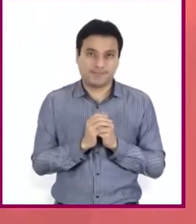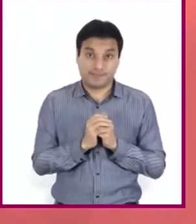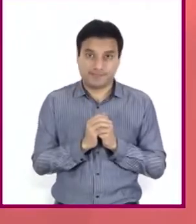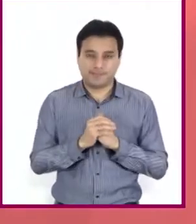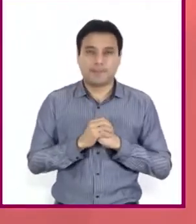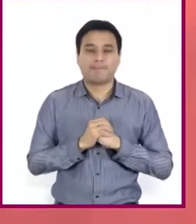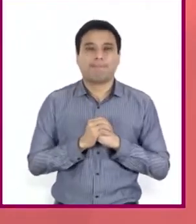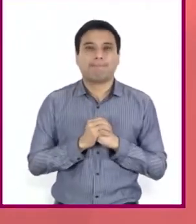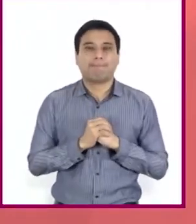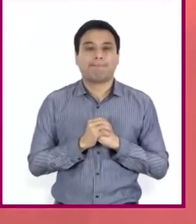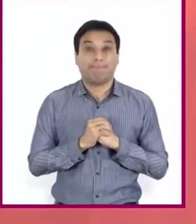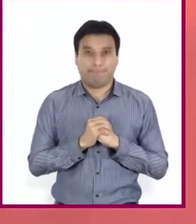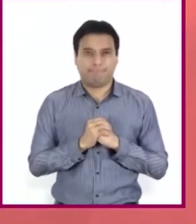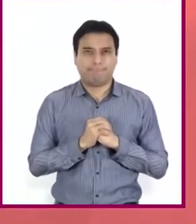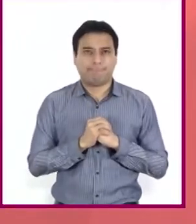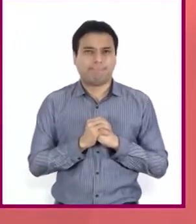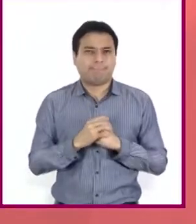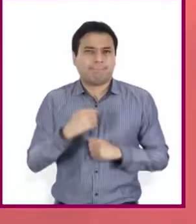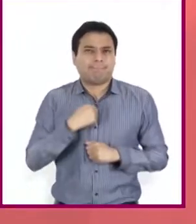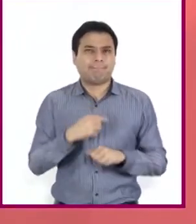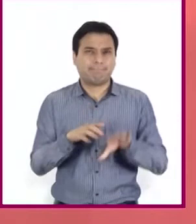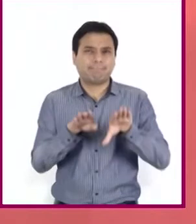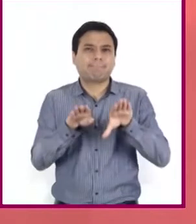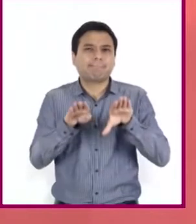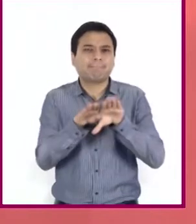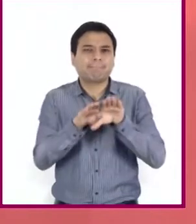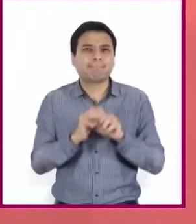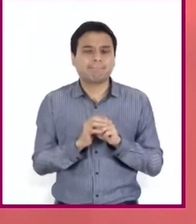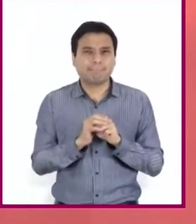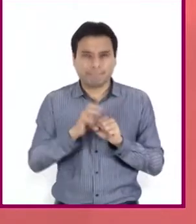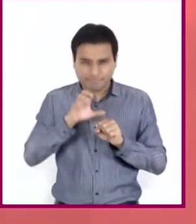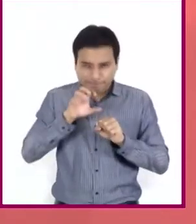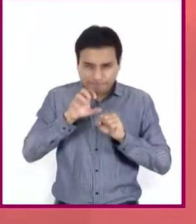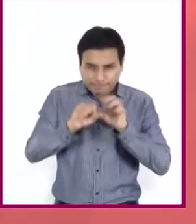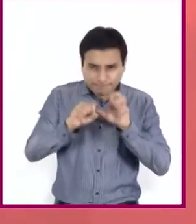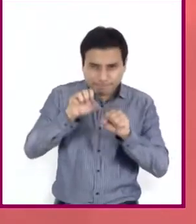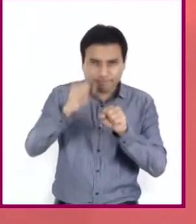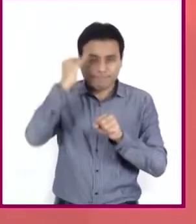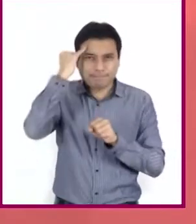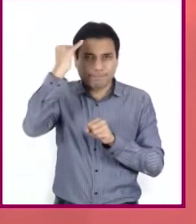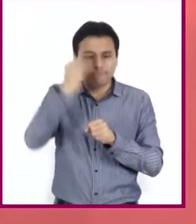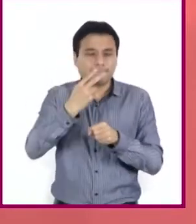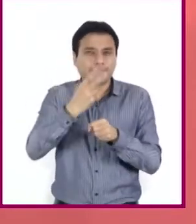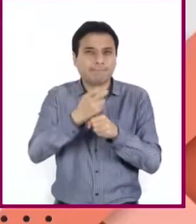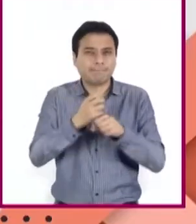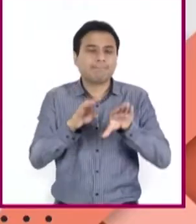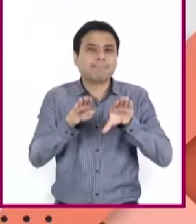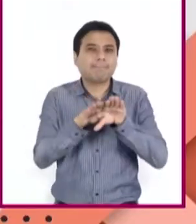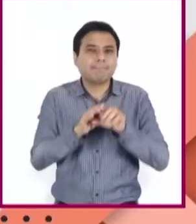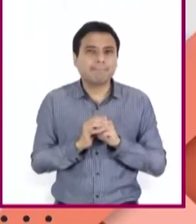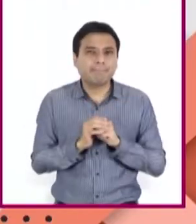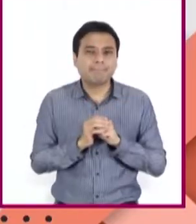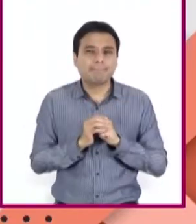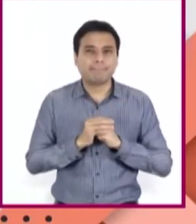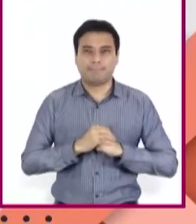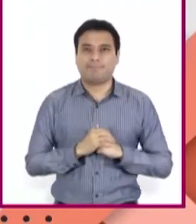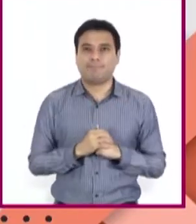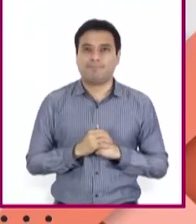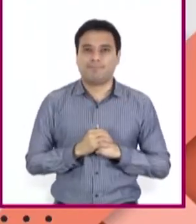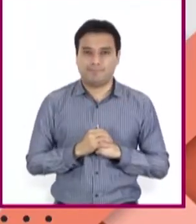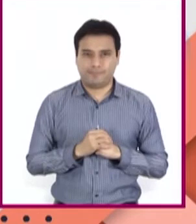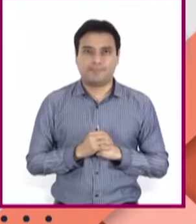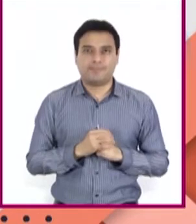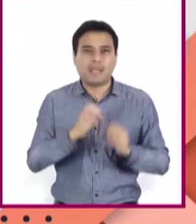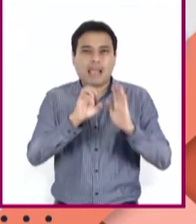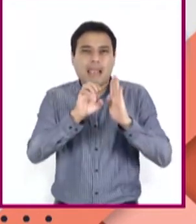las estrategias que pueden utilizar para reconocer las ideas secundarias son identificar los